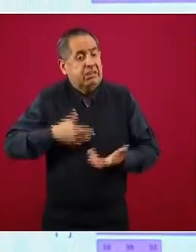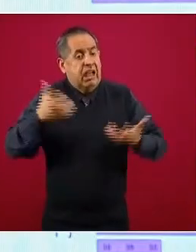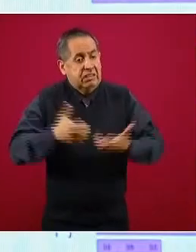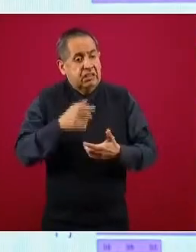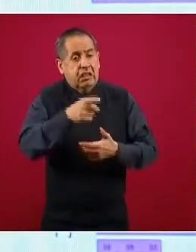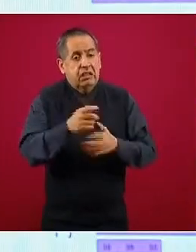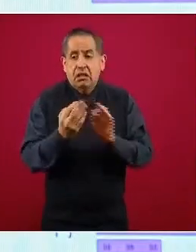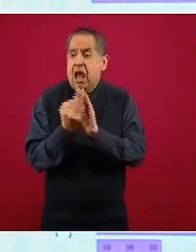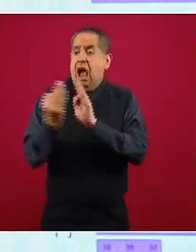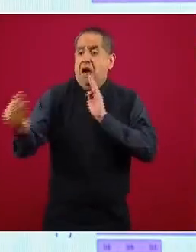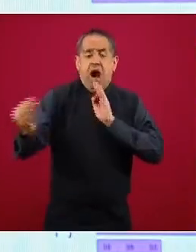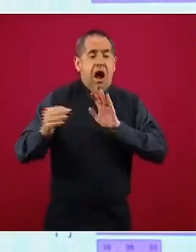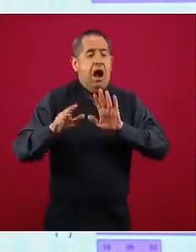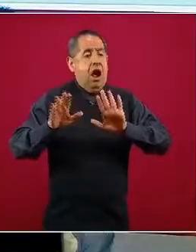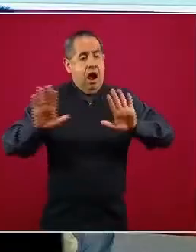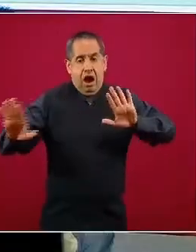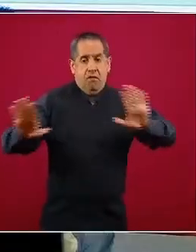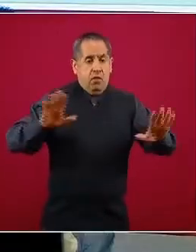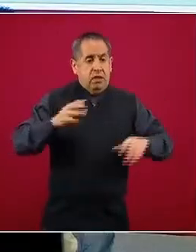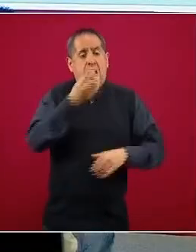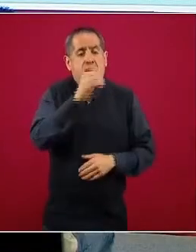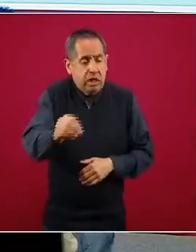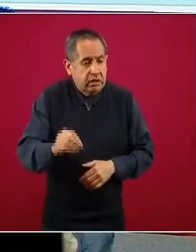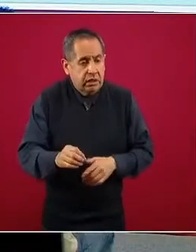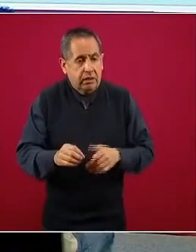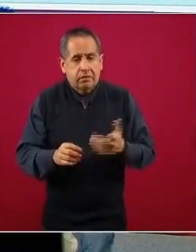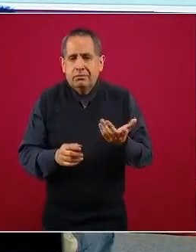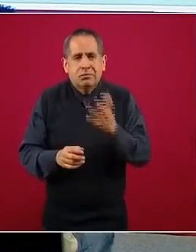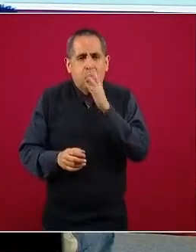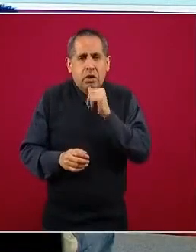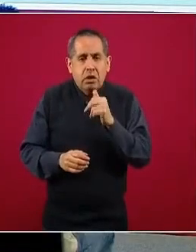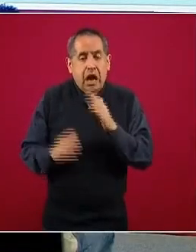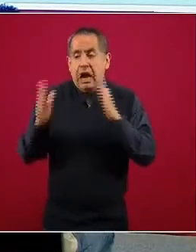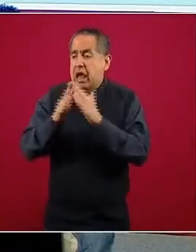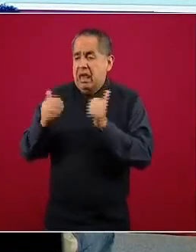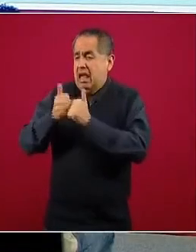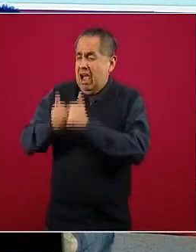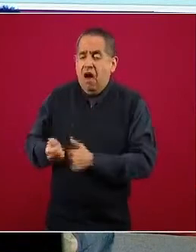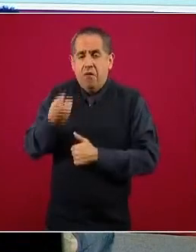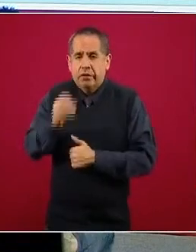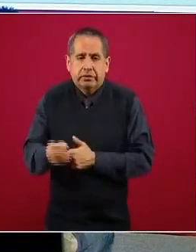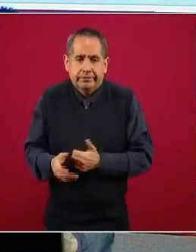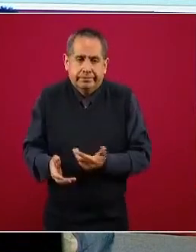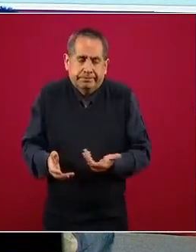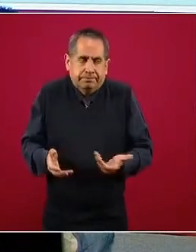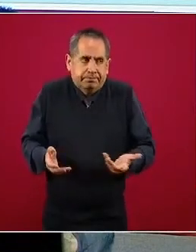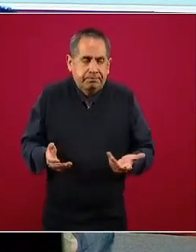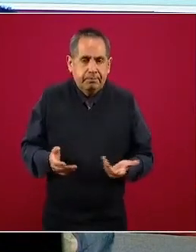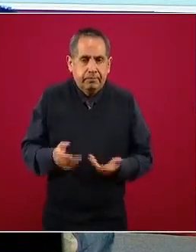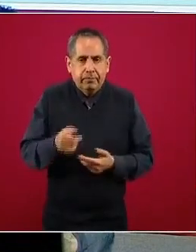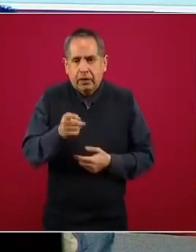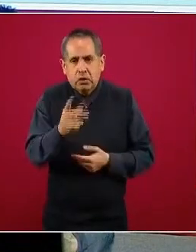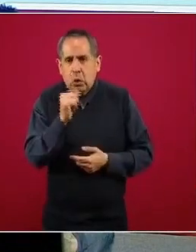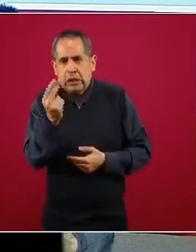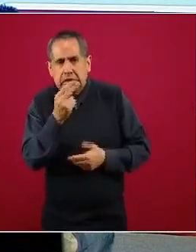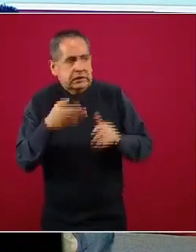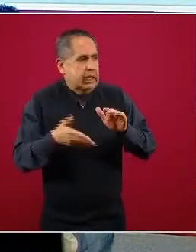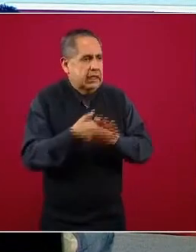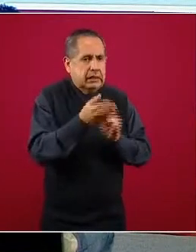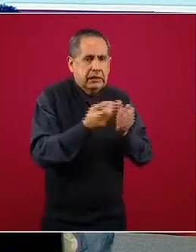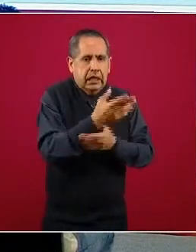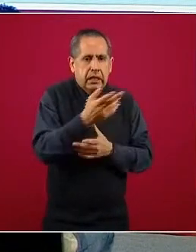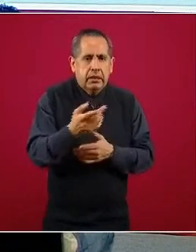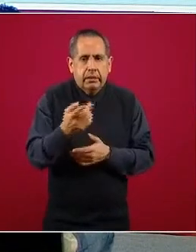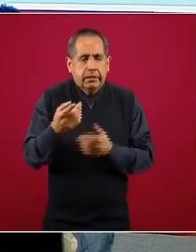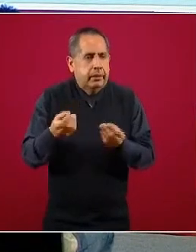a que guarde la sana distancia, a que no salga a la vía pública cuando no tiene una actividad